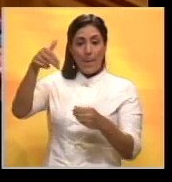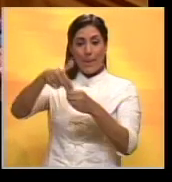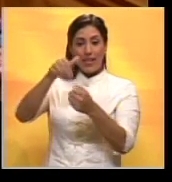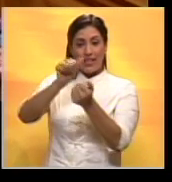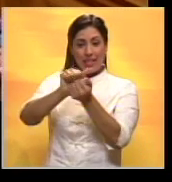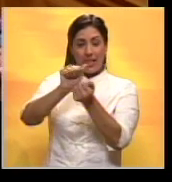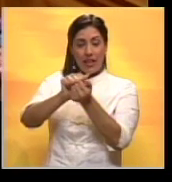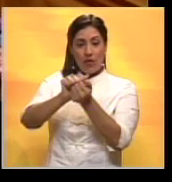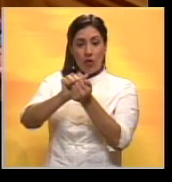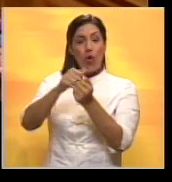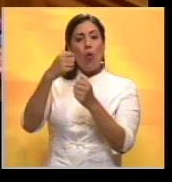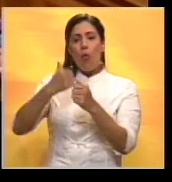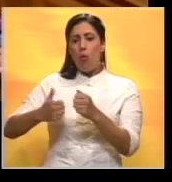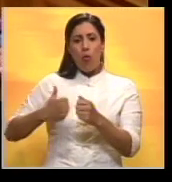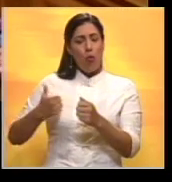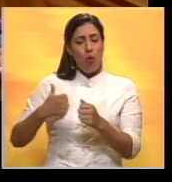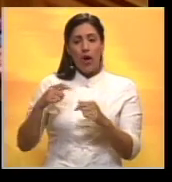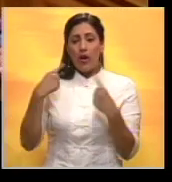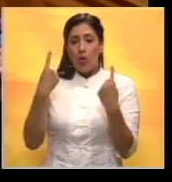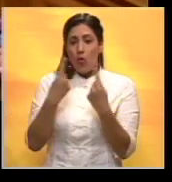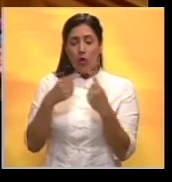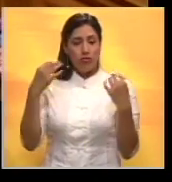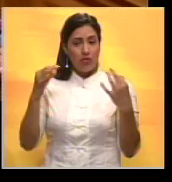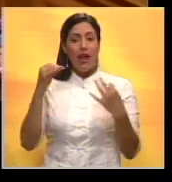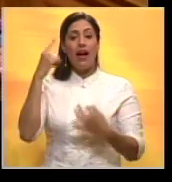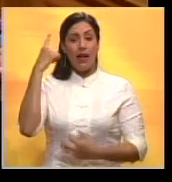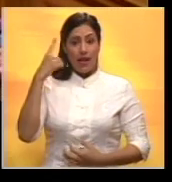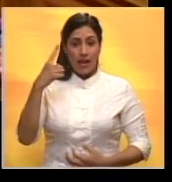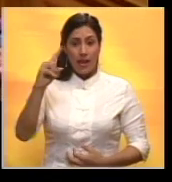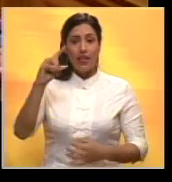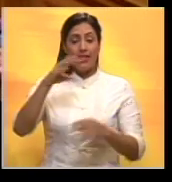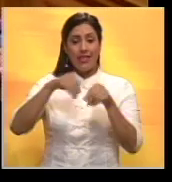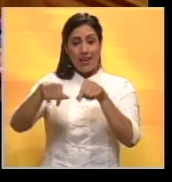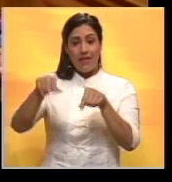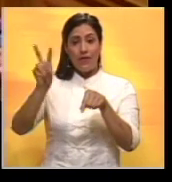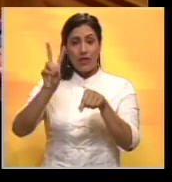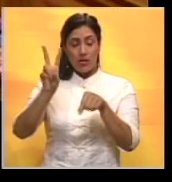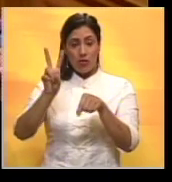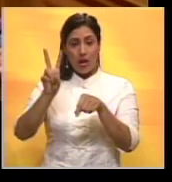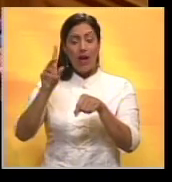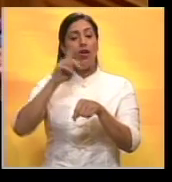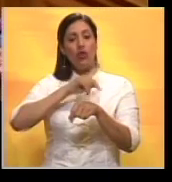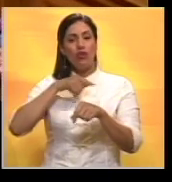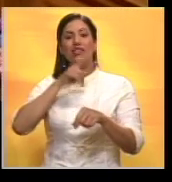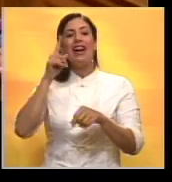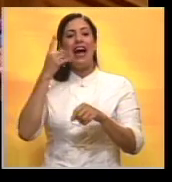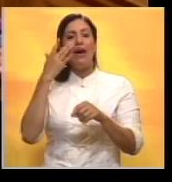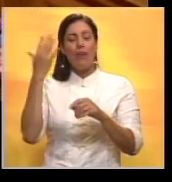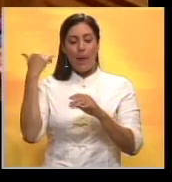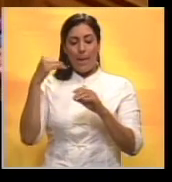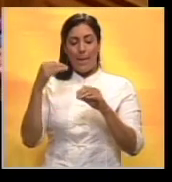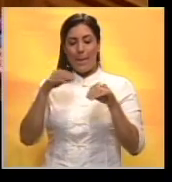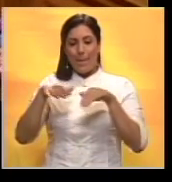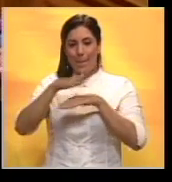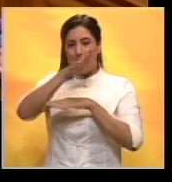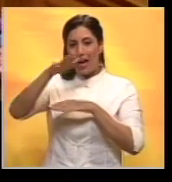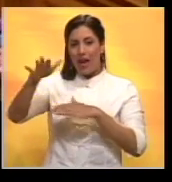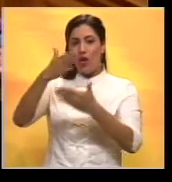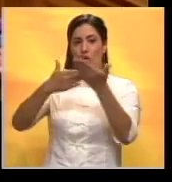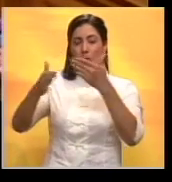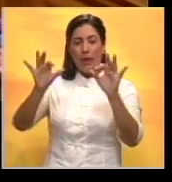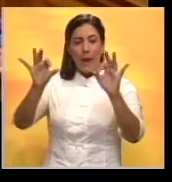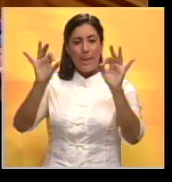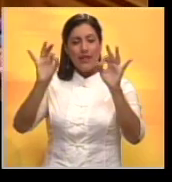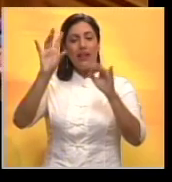de hidrocarburos cualquiera que sea su naturaleza existente en el territorio nacional bajo el hecho del mar territorial la zona económica